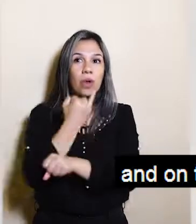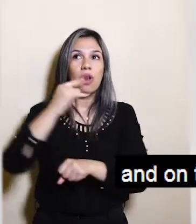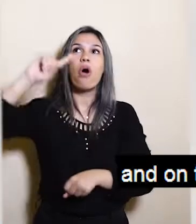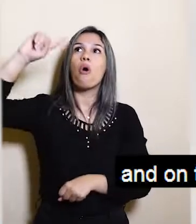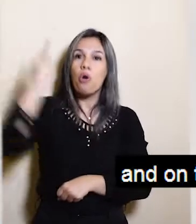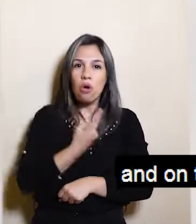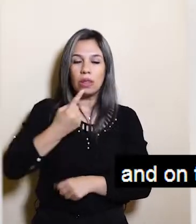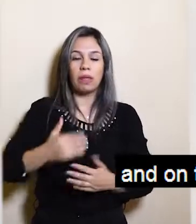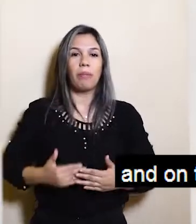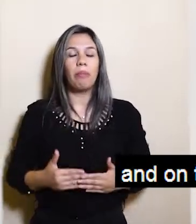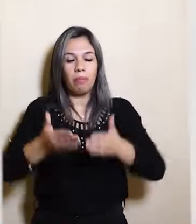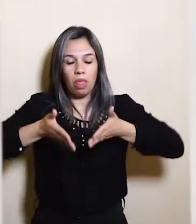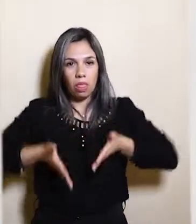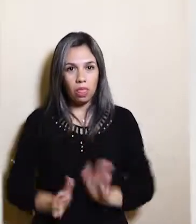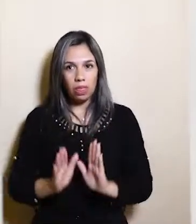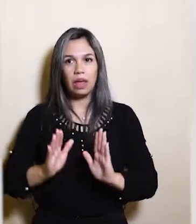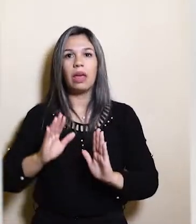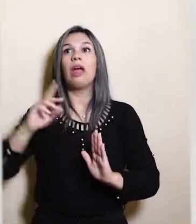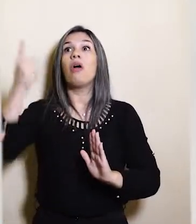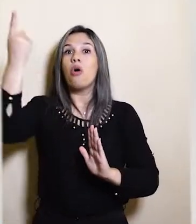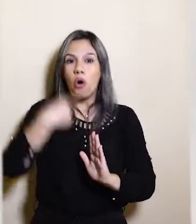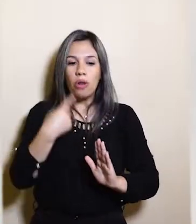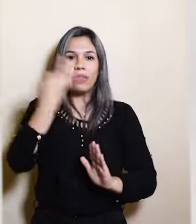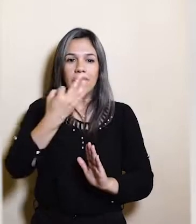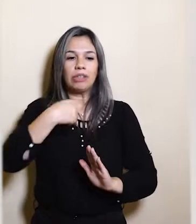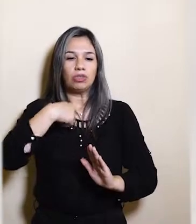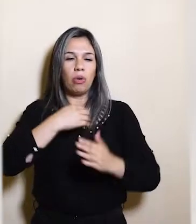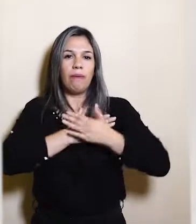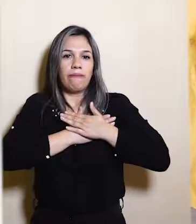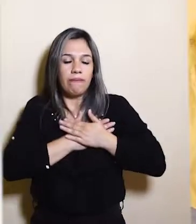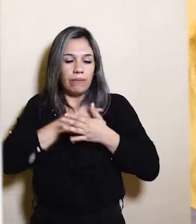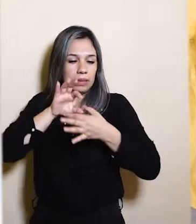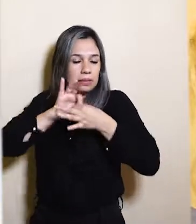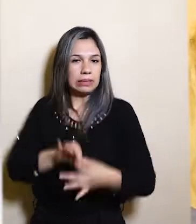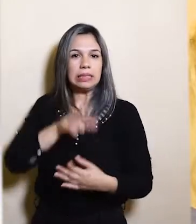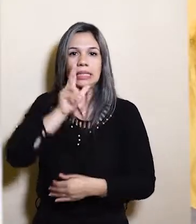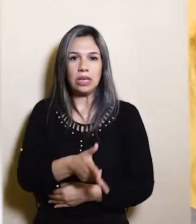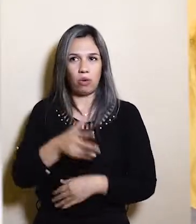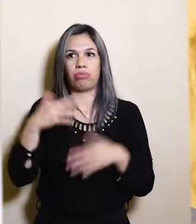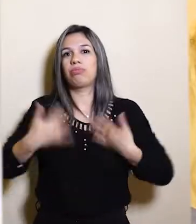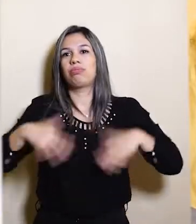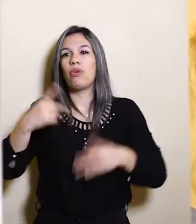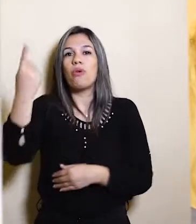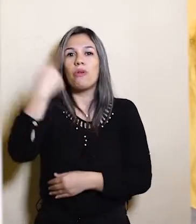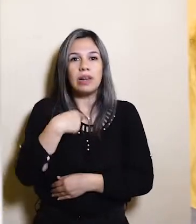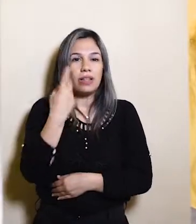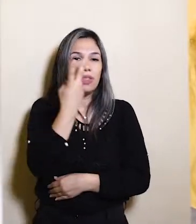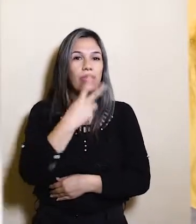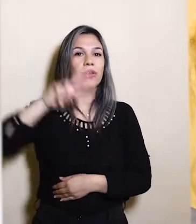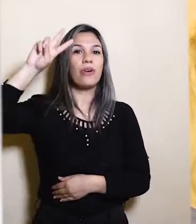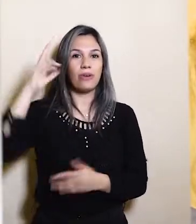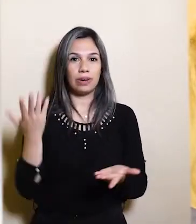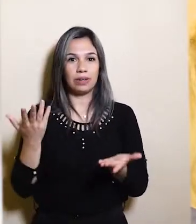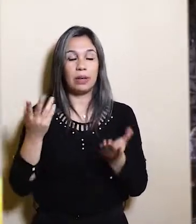tiene que generar un vínculo amoroso con ese recién nacido. O sea, todo mal. Todo mal. Y todo, como tú